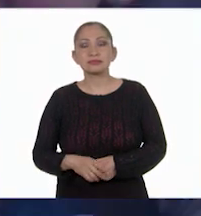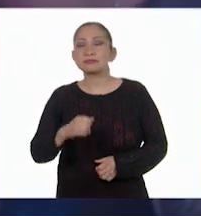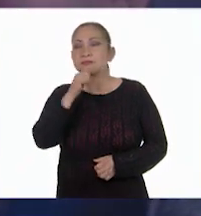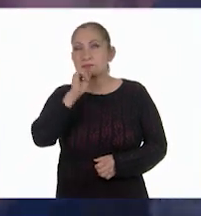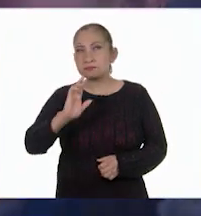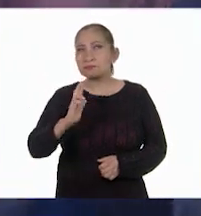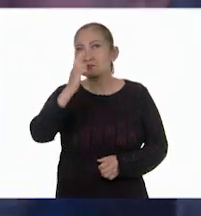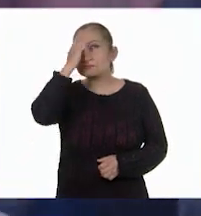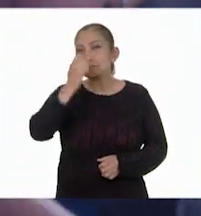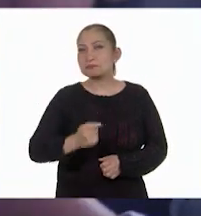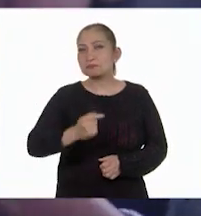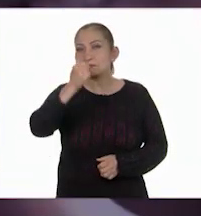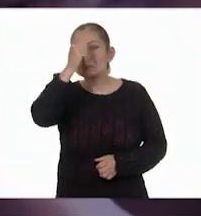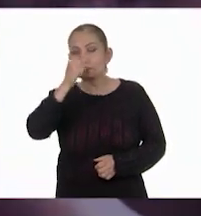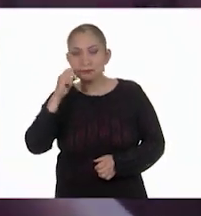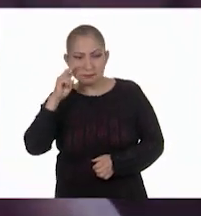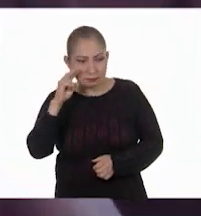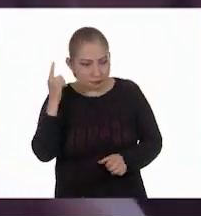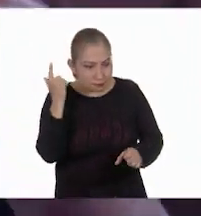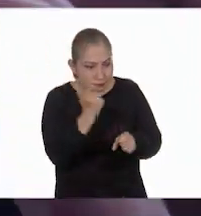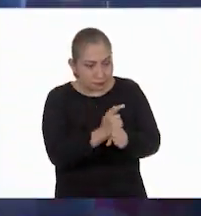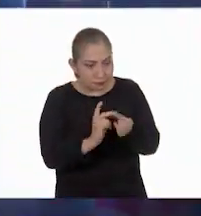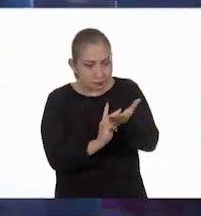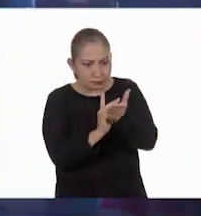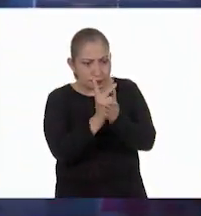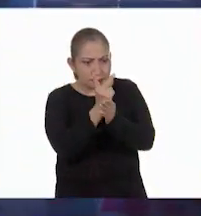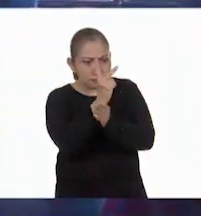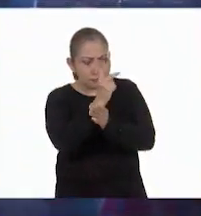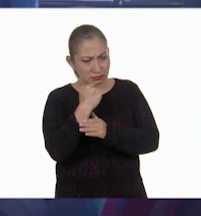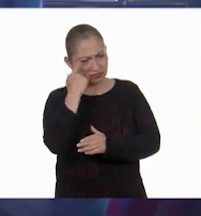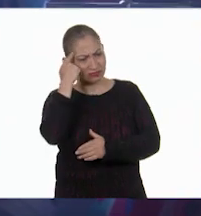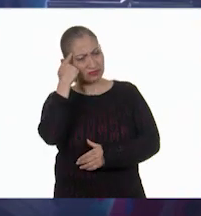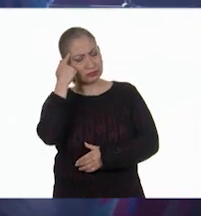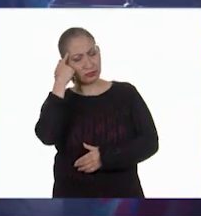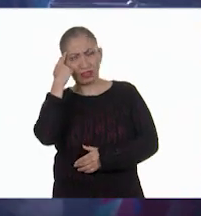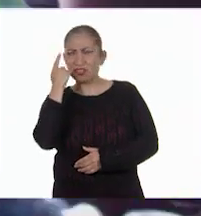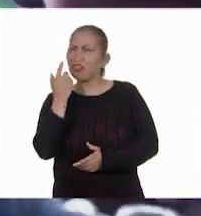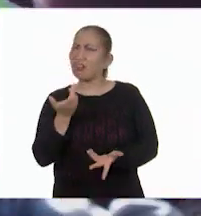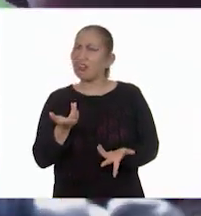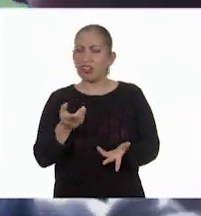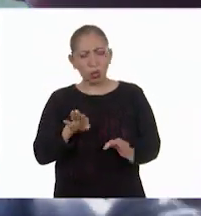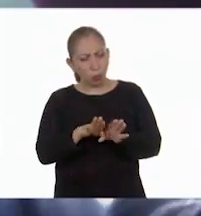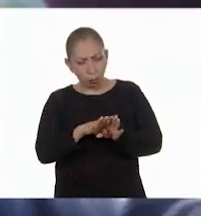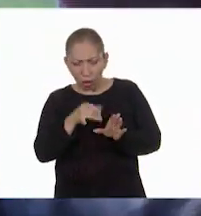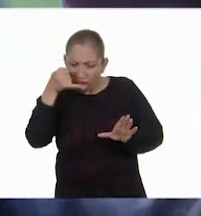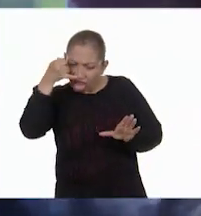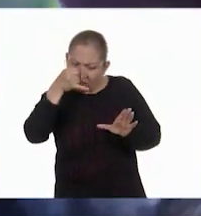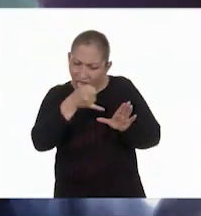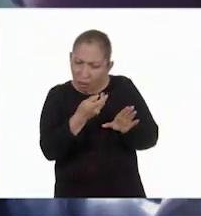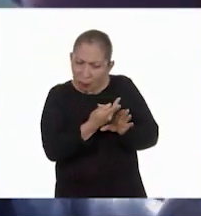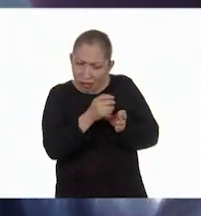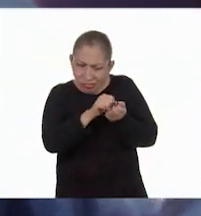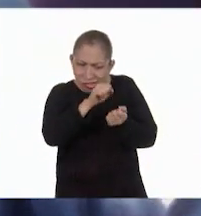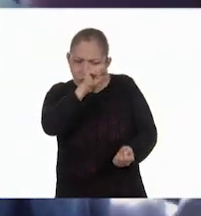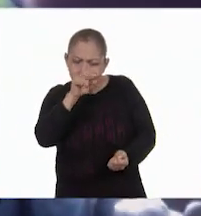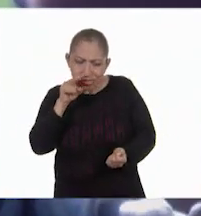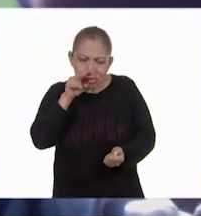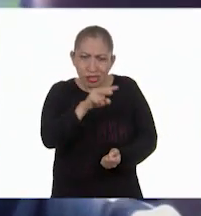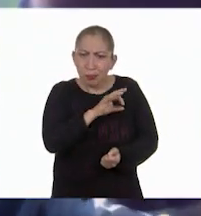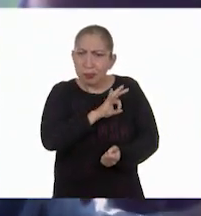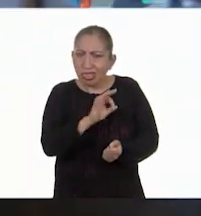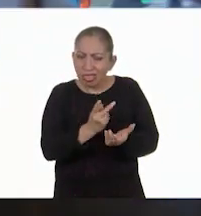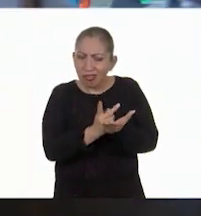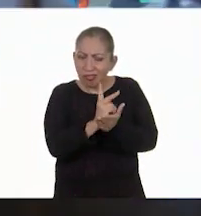Todavía me acuerdo la primera vez que vi germinar una plantita y en mi cabeza solo podía pensar qué tenía que pasar en él para que